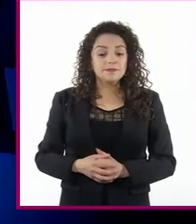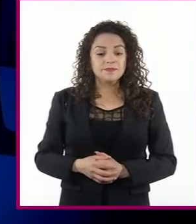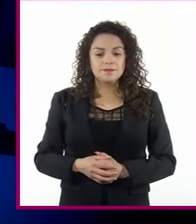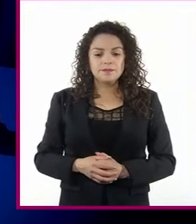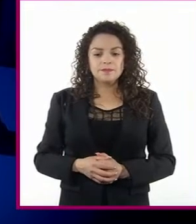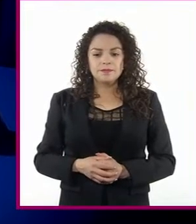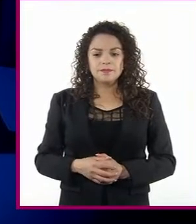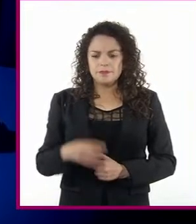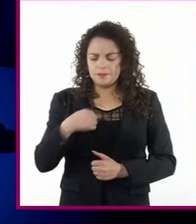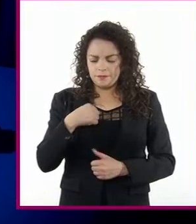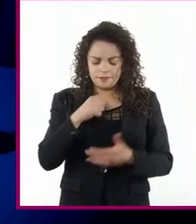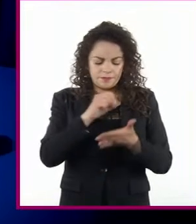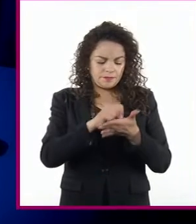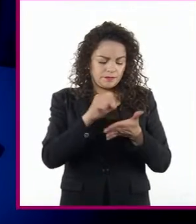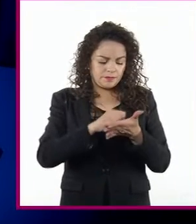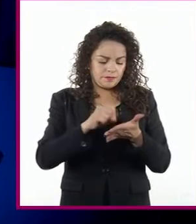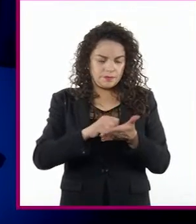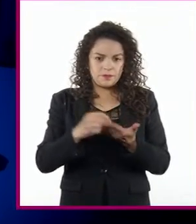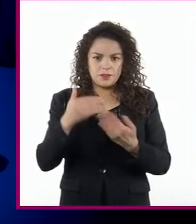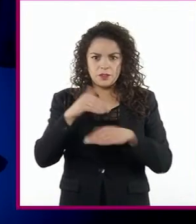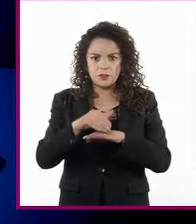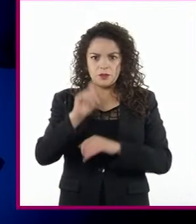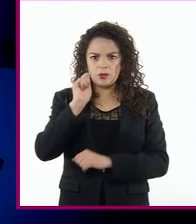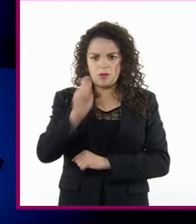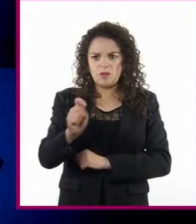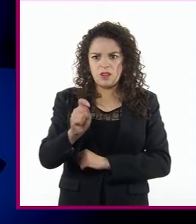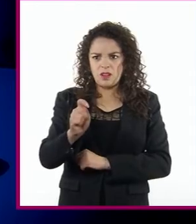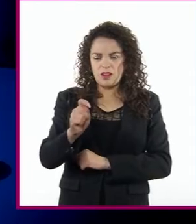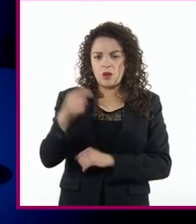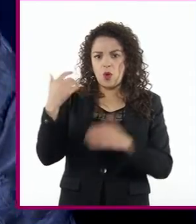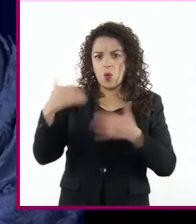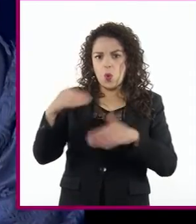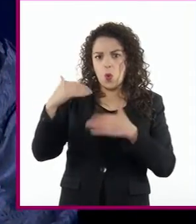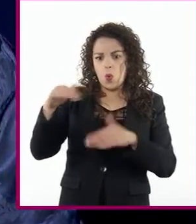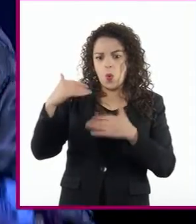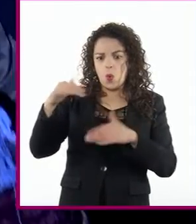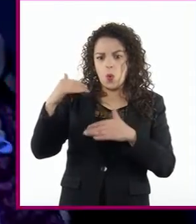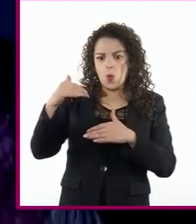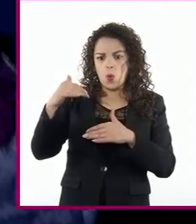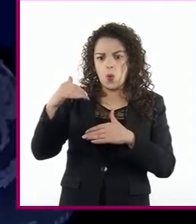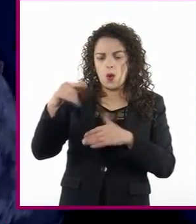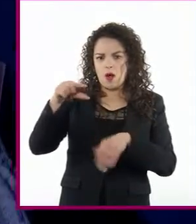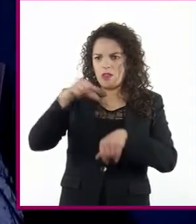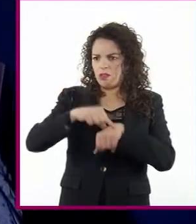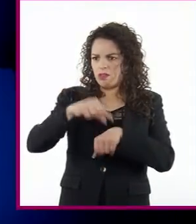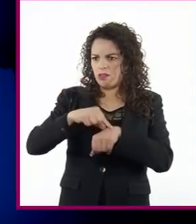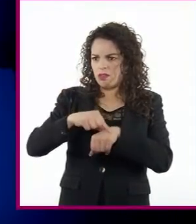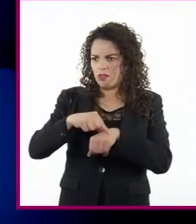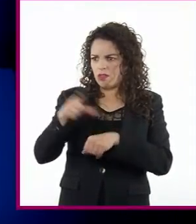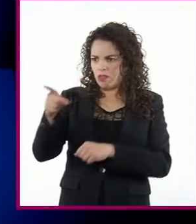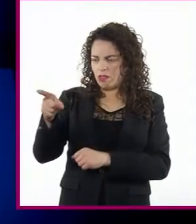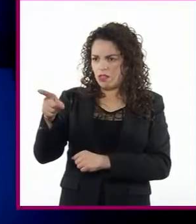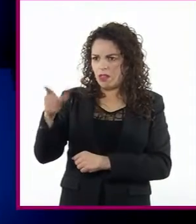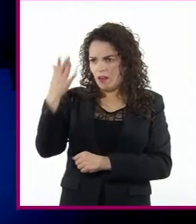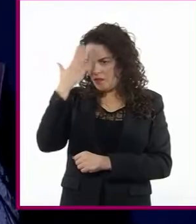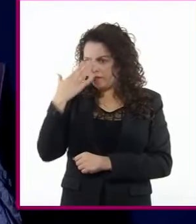Mis anotaciones sobre las eminencias médicas no figura ese nombre. ¿Cómo?